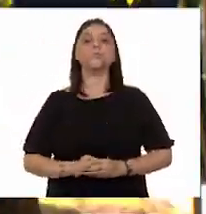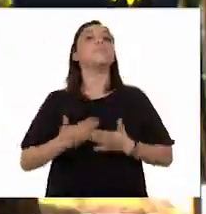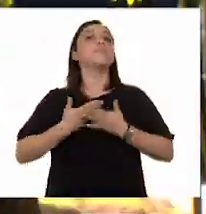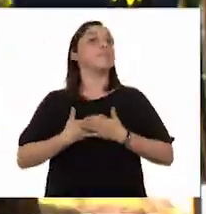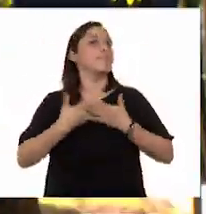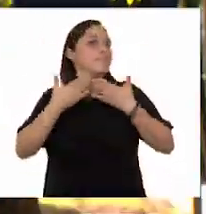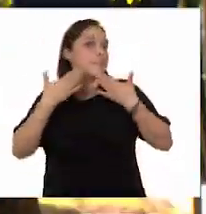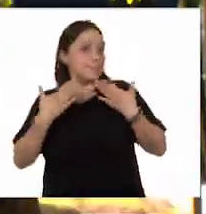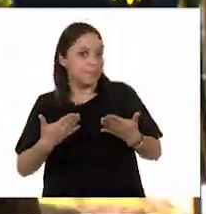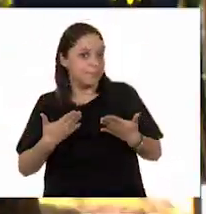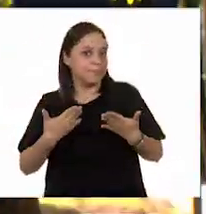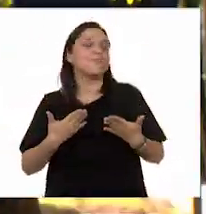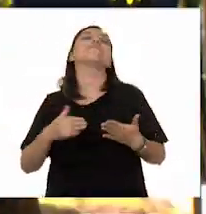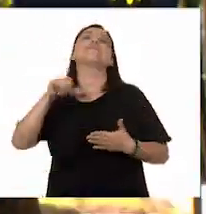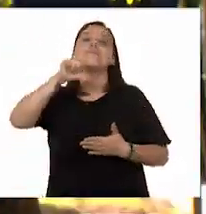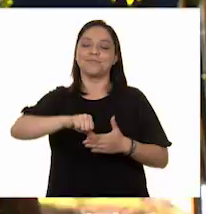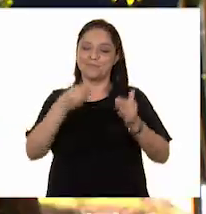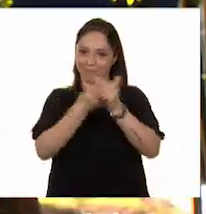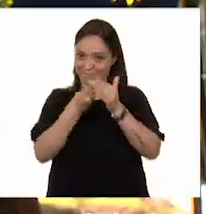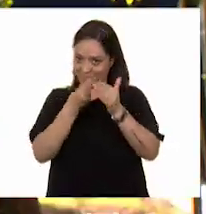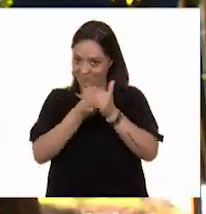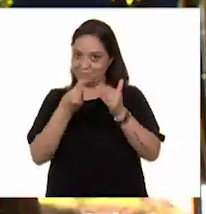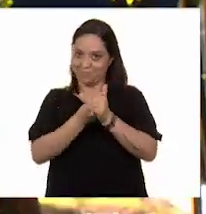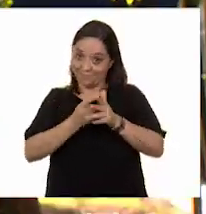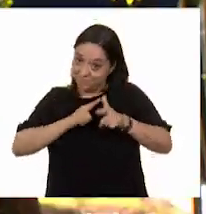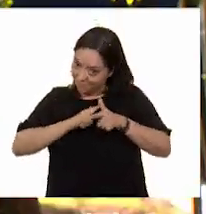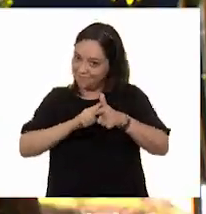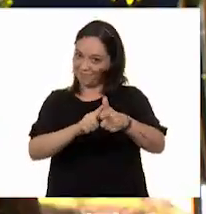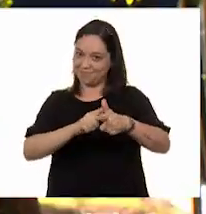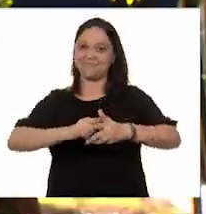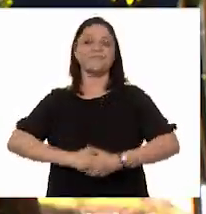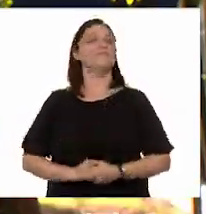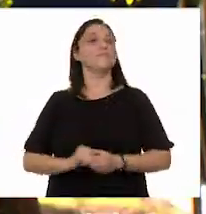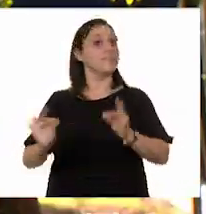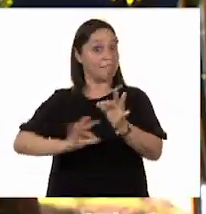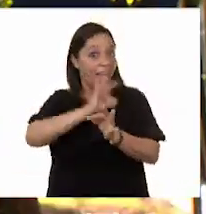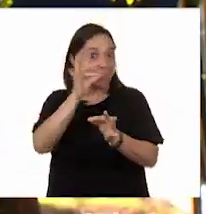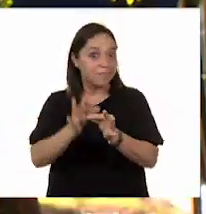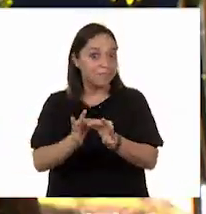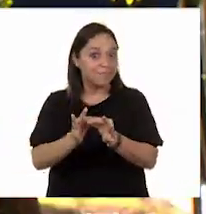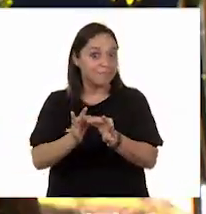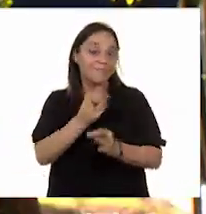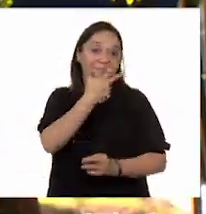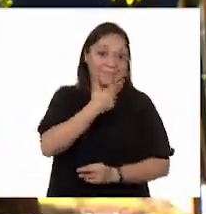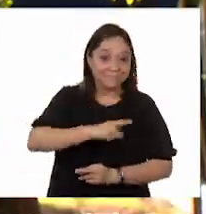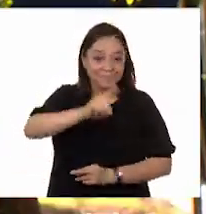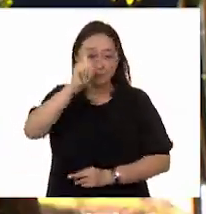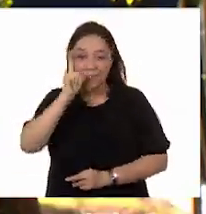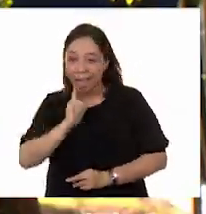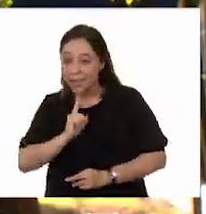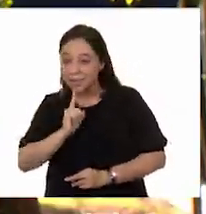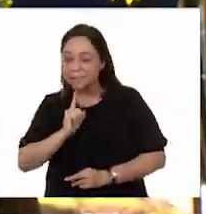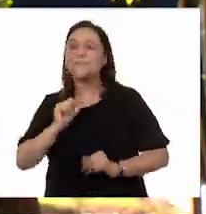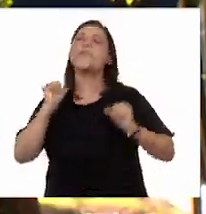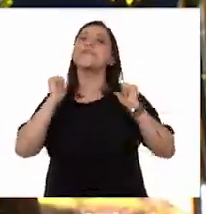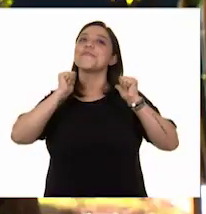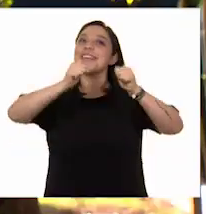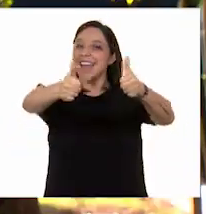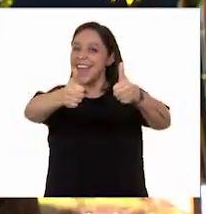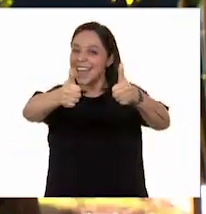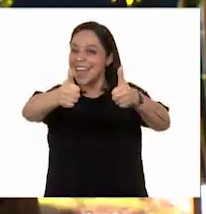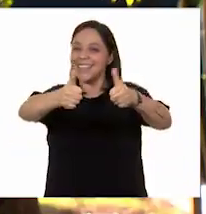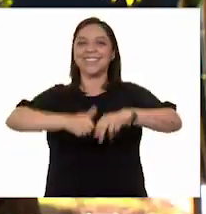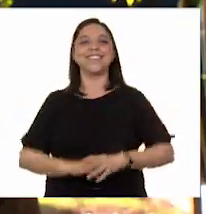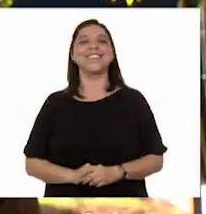Ahora es momento de seguir con el programa de hoy. ¿Listas? ¿Listos? ¡Muy